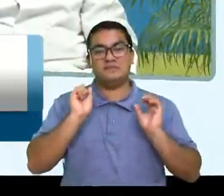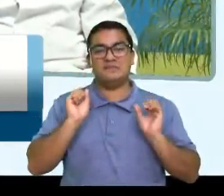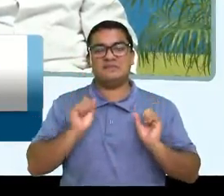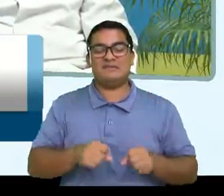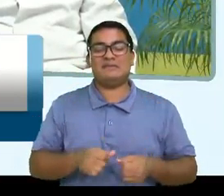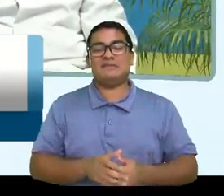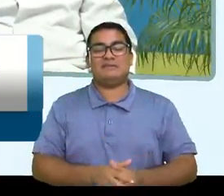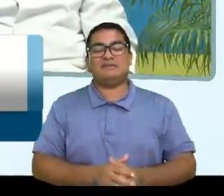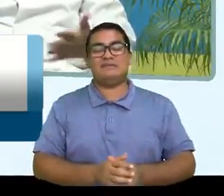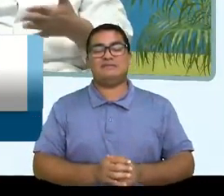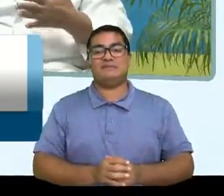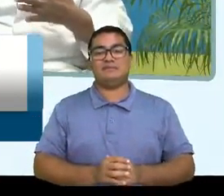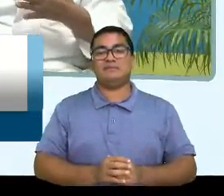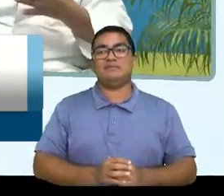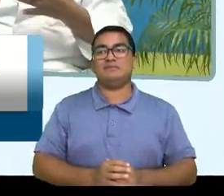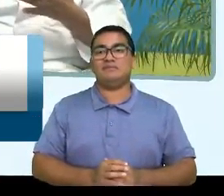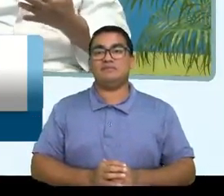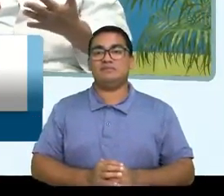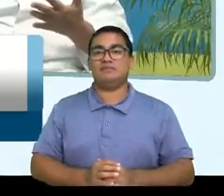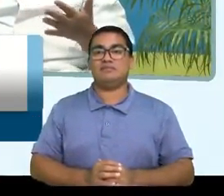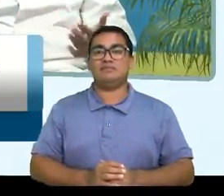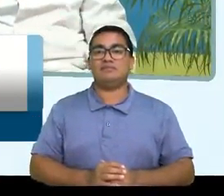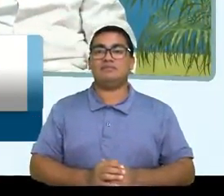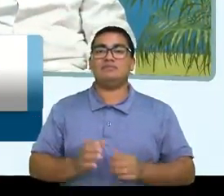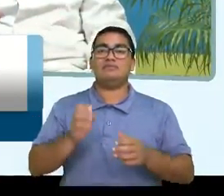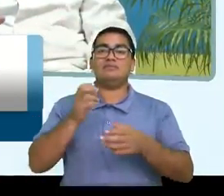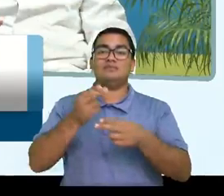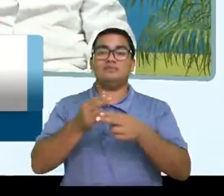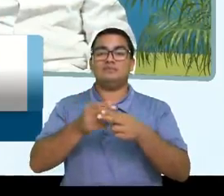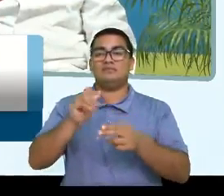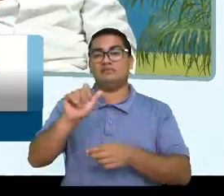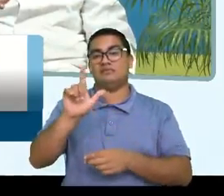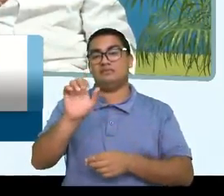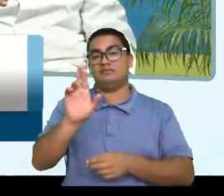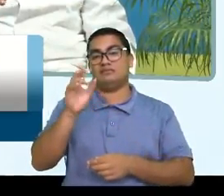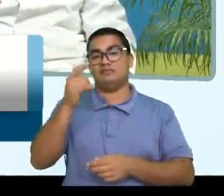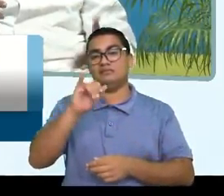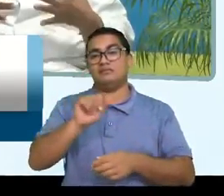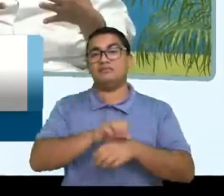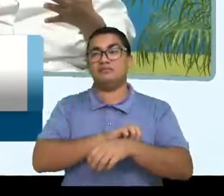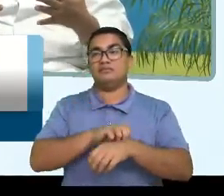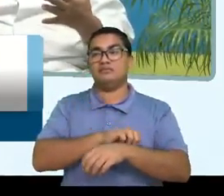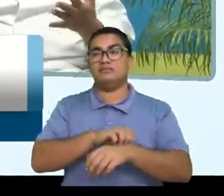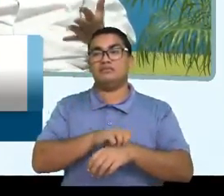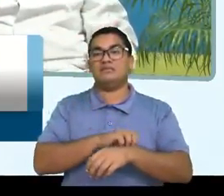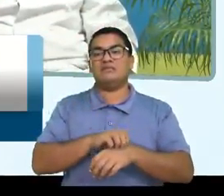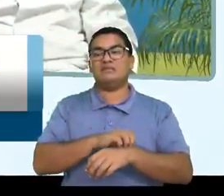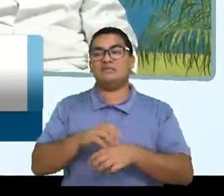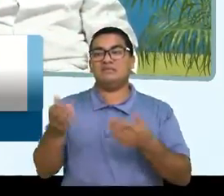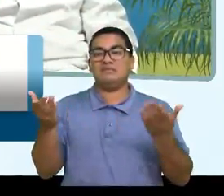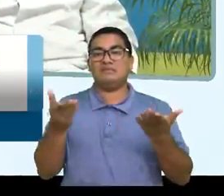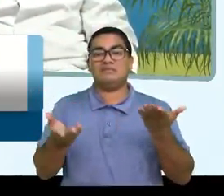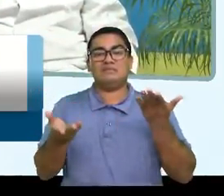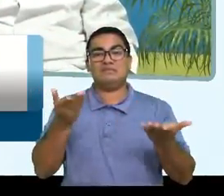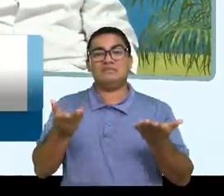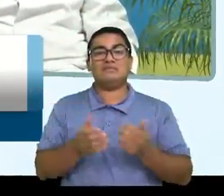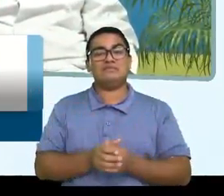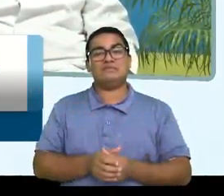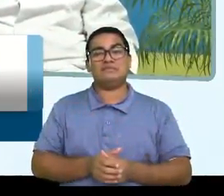estornudadera, o sea, por un proceso alérgico. No es necesariamente pues que yo tenga un proceso de